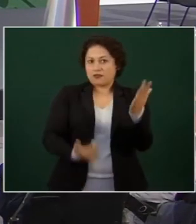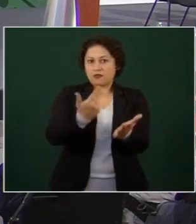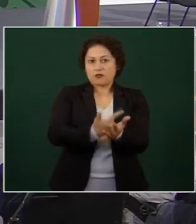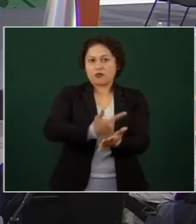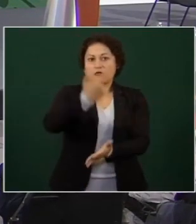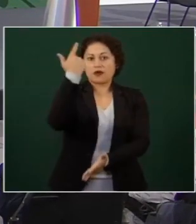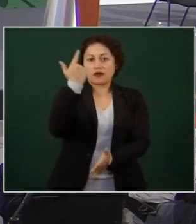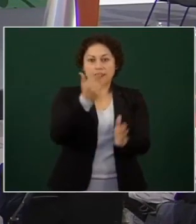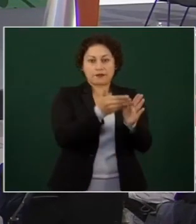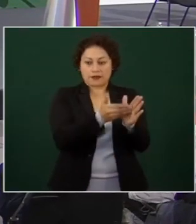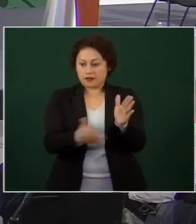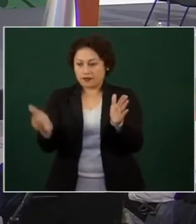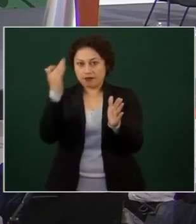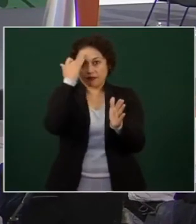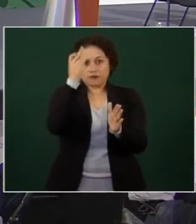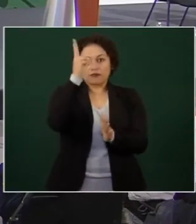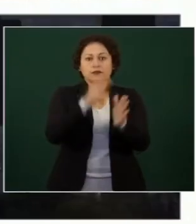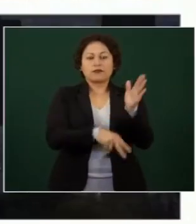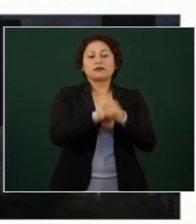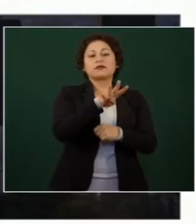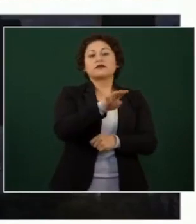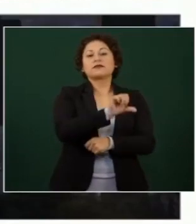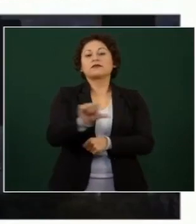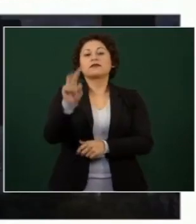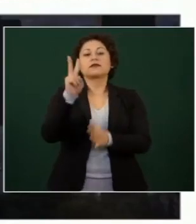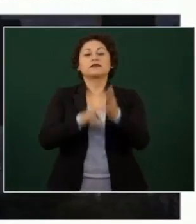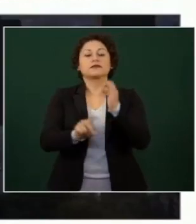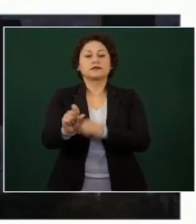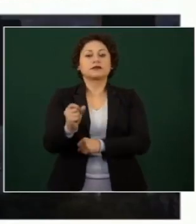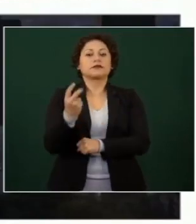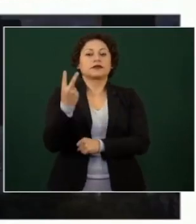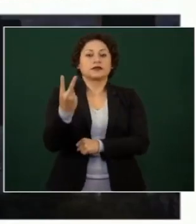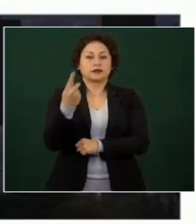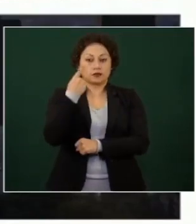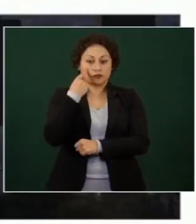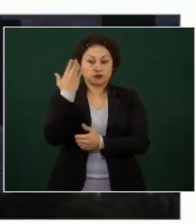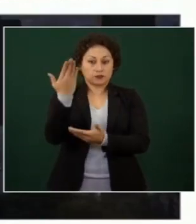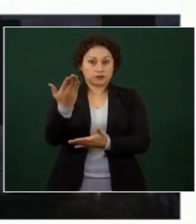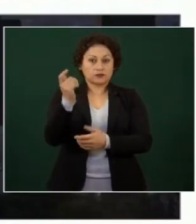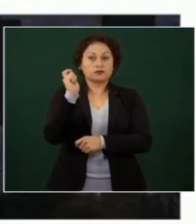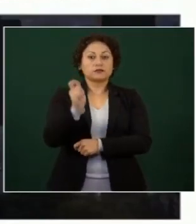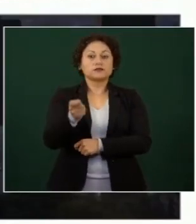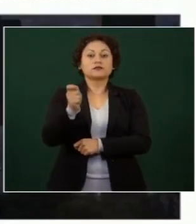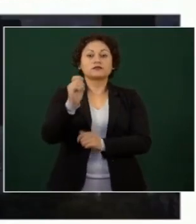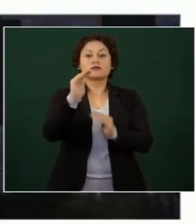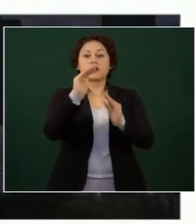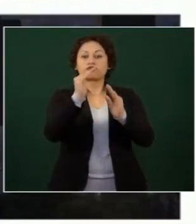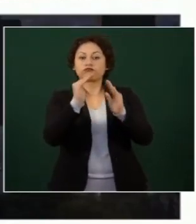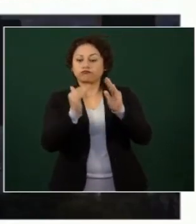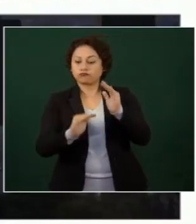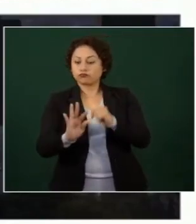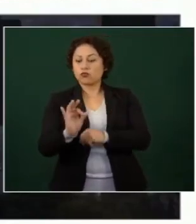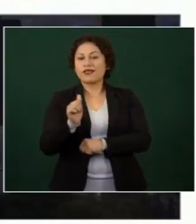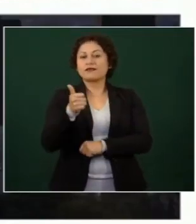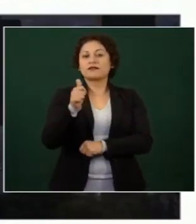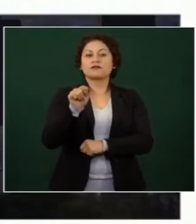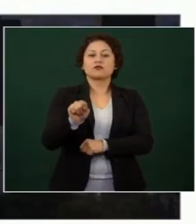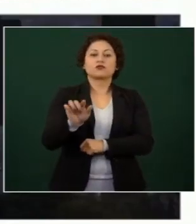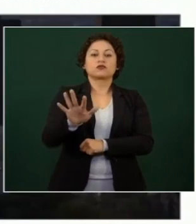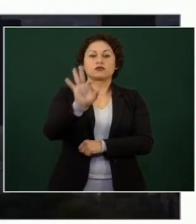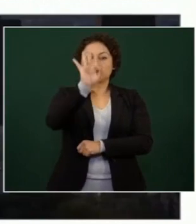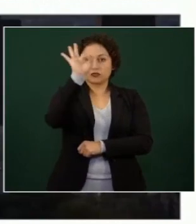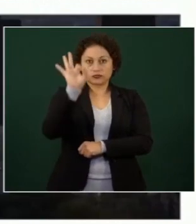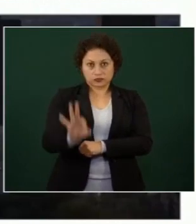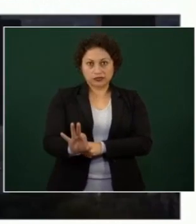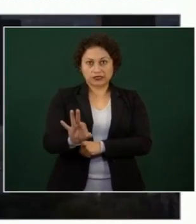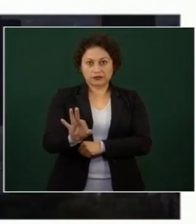2019 al 2022, tenemos una reducción del 46.5% y se